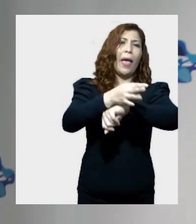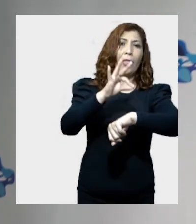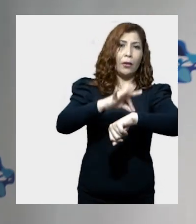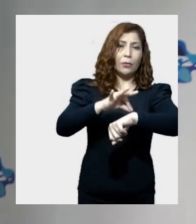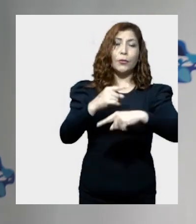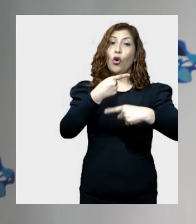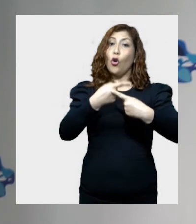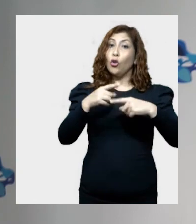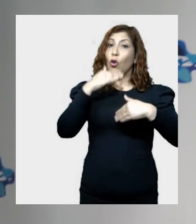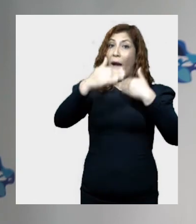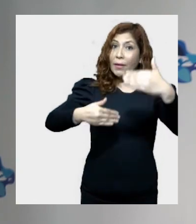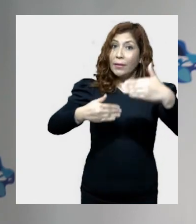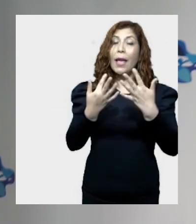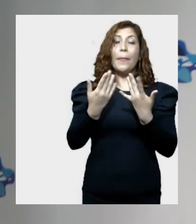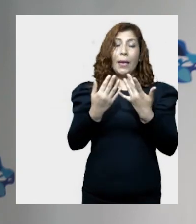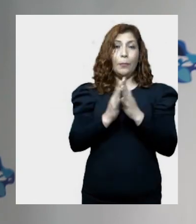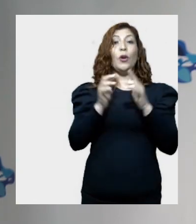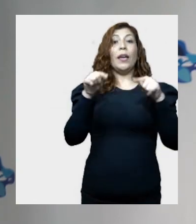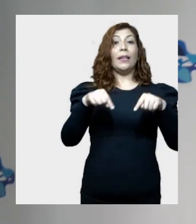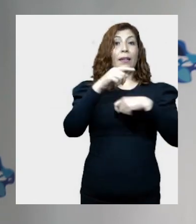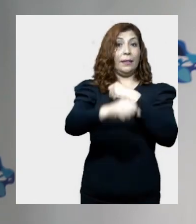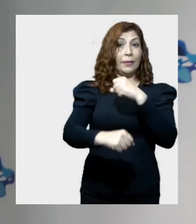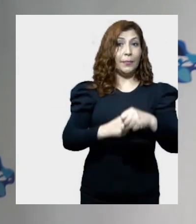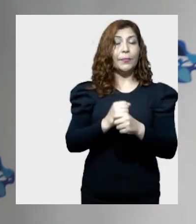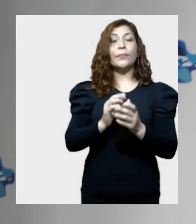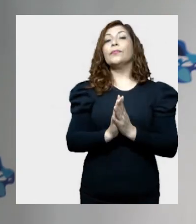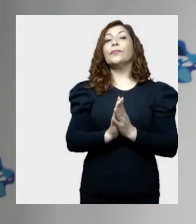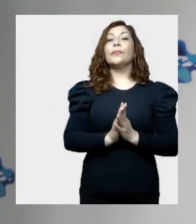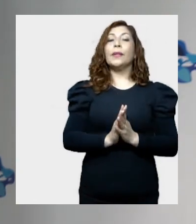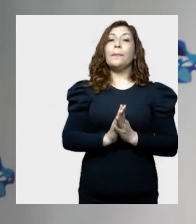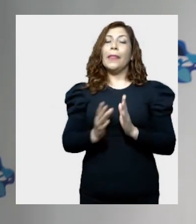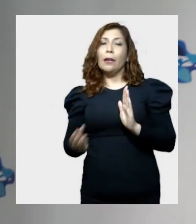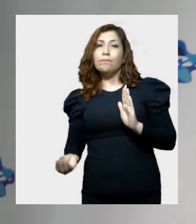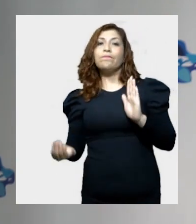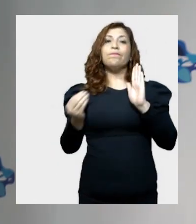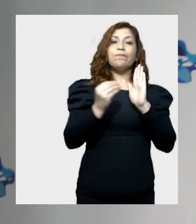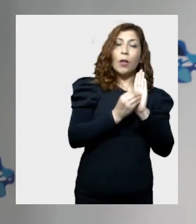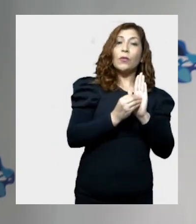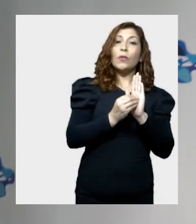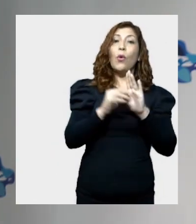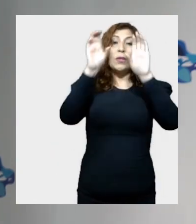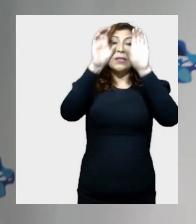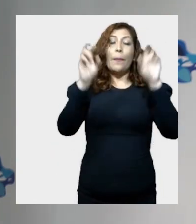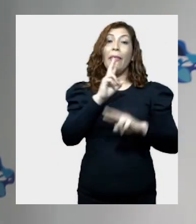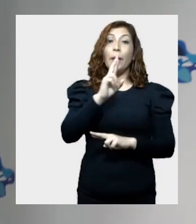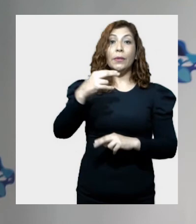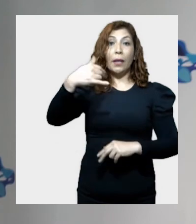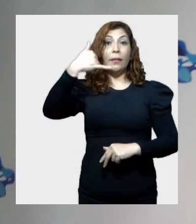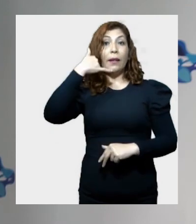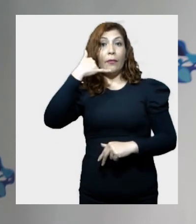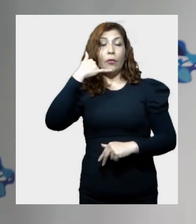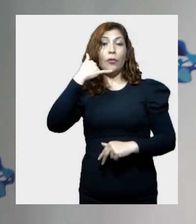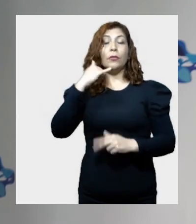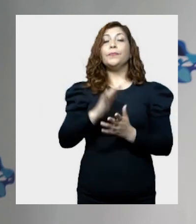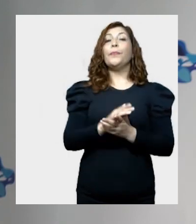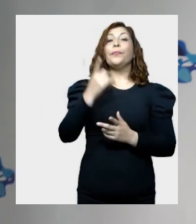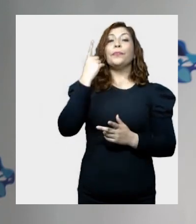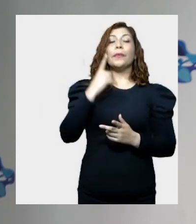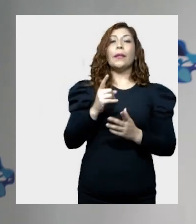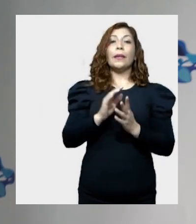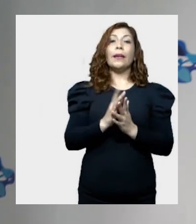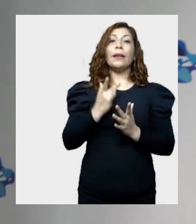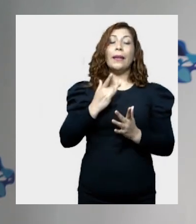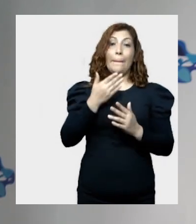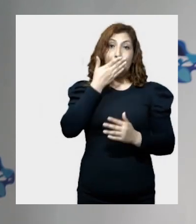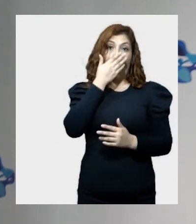Otro avance que esperamos concretar este año es la implementación de un sistema de respuesta telefónica call center, plataforma